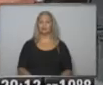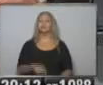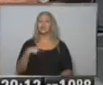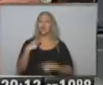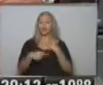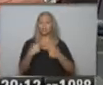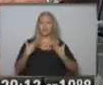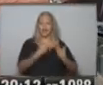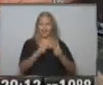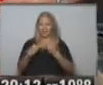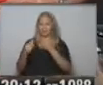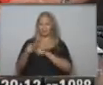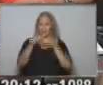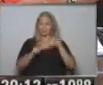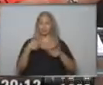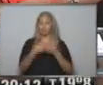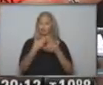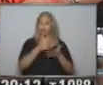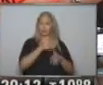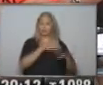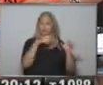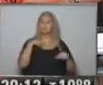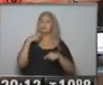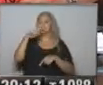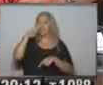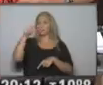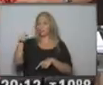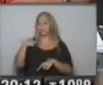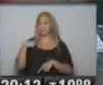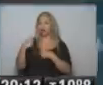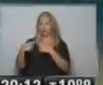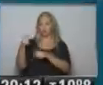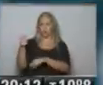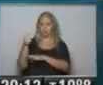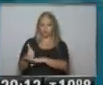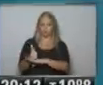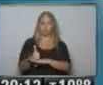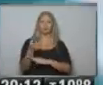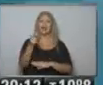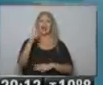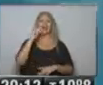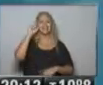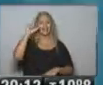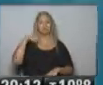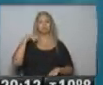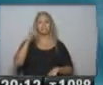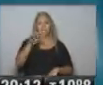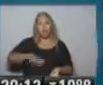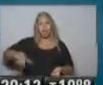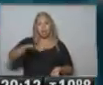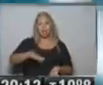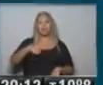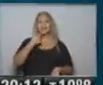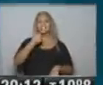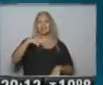Continúa la ayuda a los afectados por el temporal en la ciudad de La Plata. Seguimos en vivo en el lugar, Ariel Lima. Sí, en la comuna San Carlos,